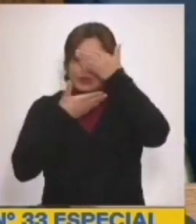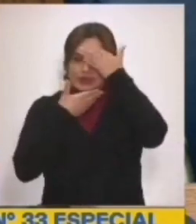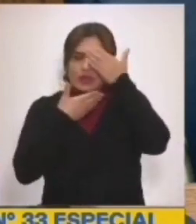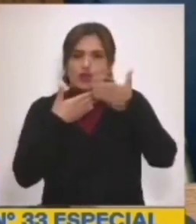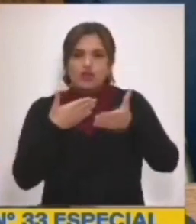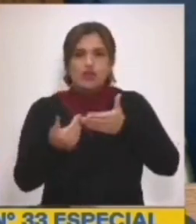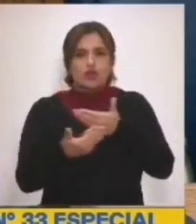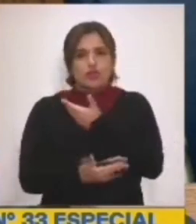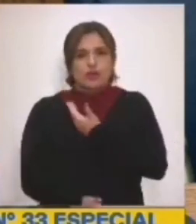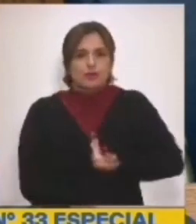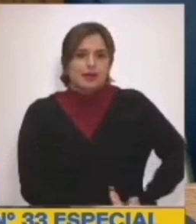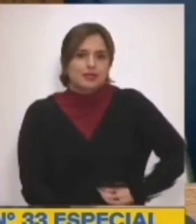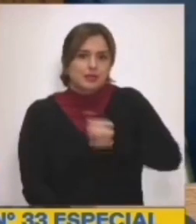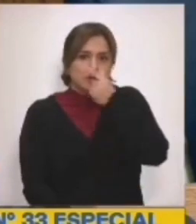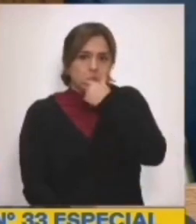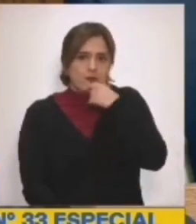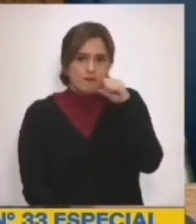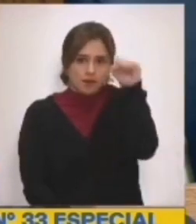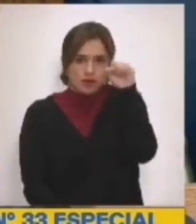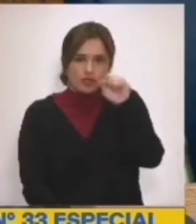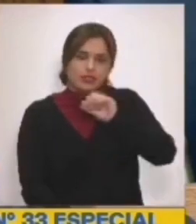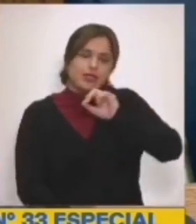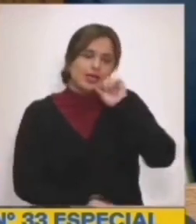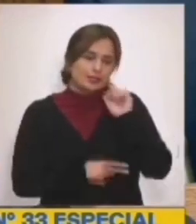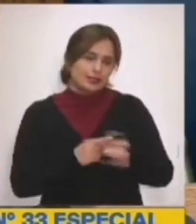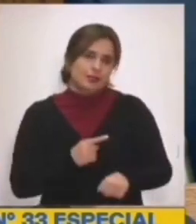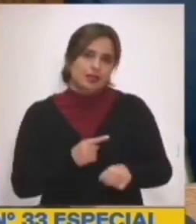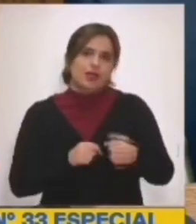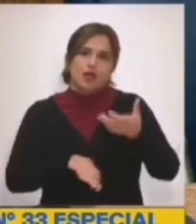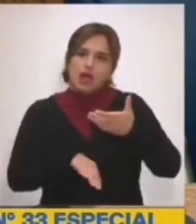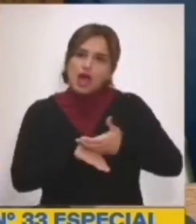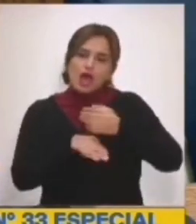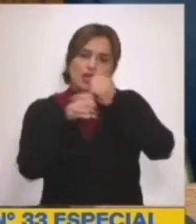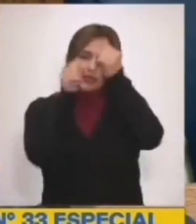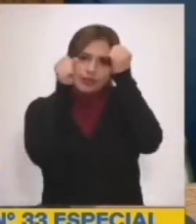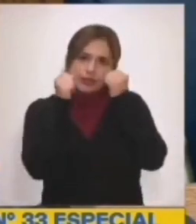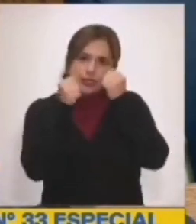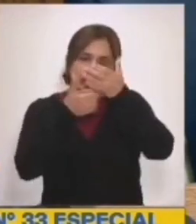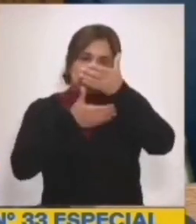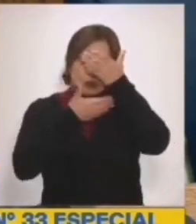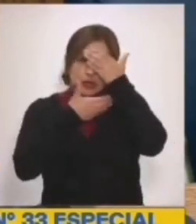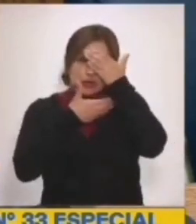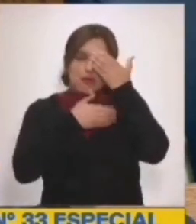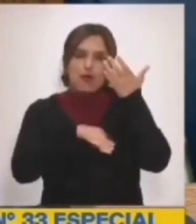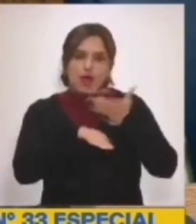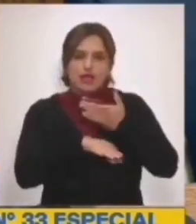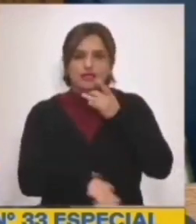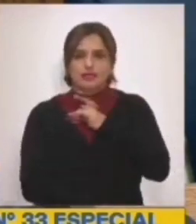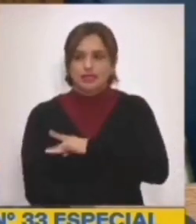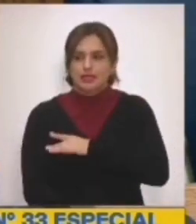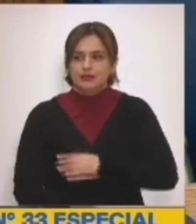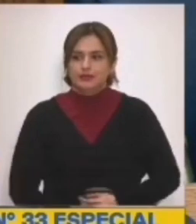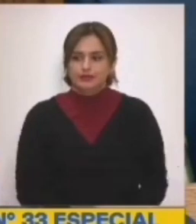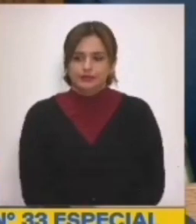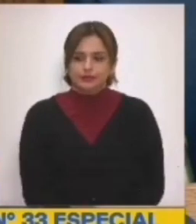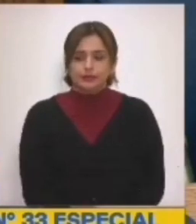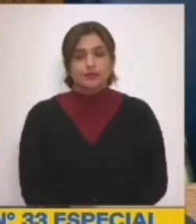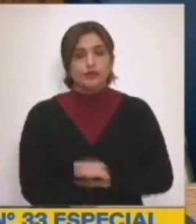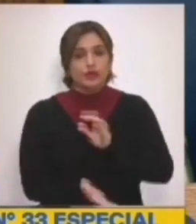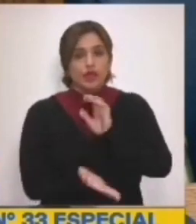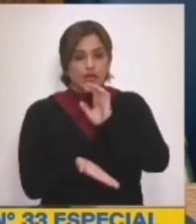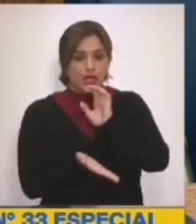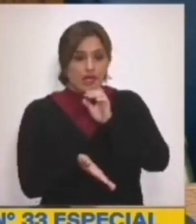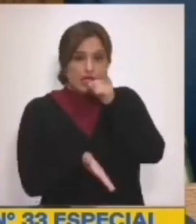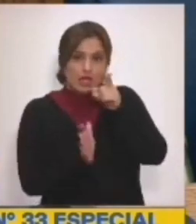Boris ha reconocido públicamente tenemos terrorismo en chile y en ese contexto podemos decir que el estado